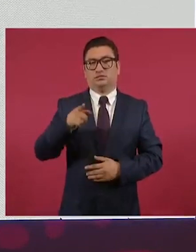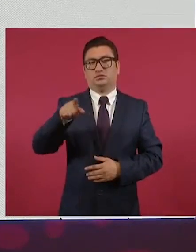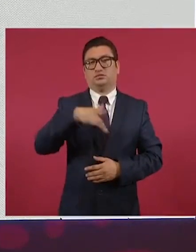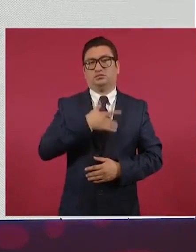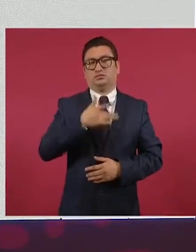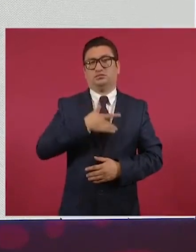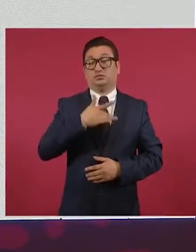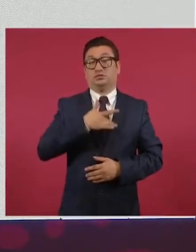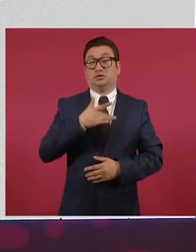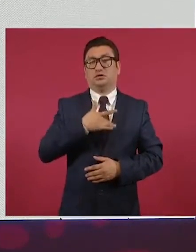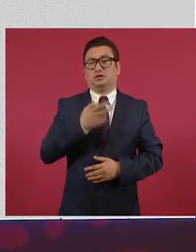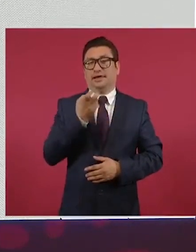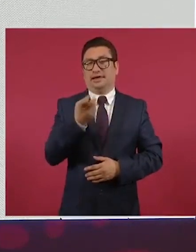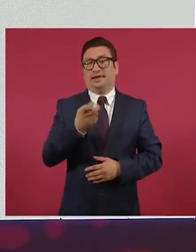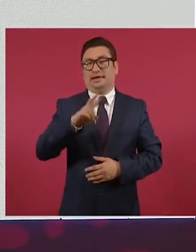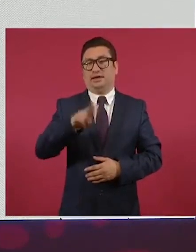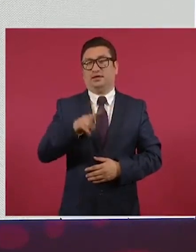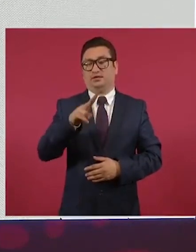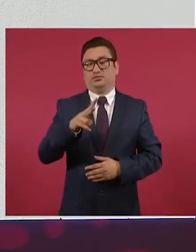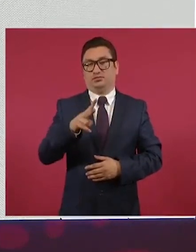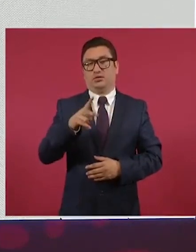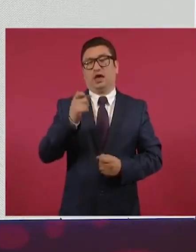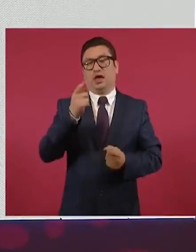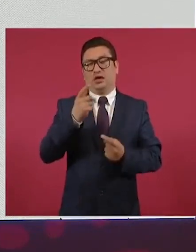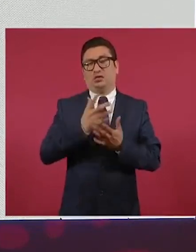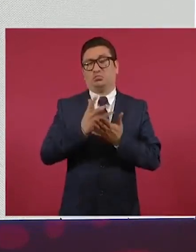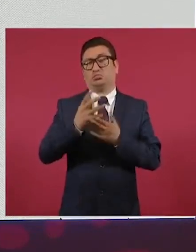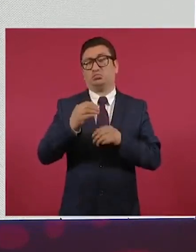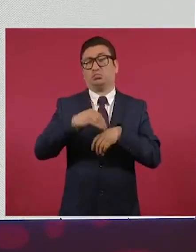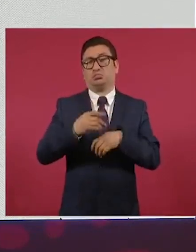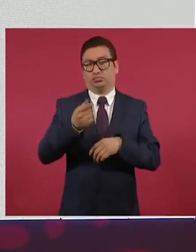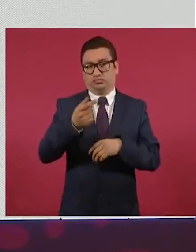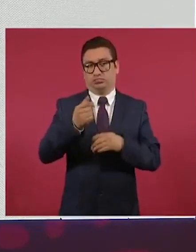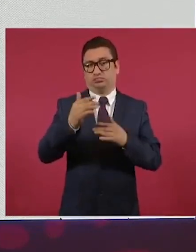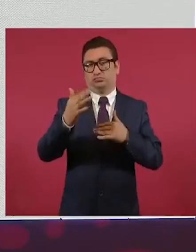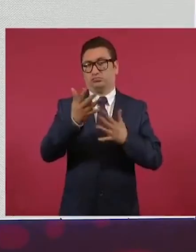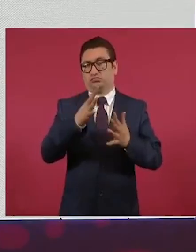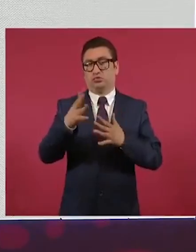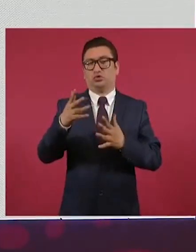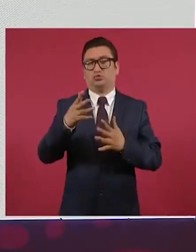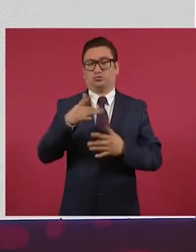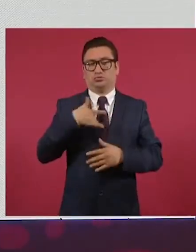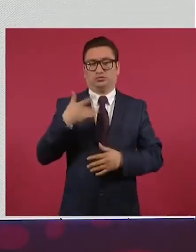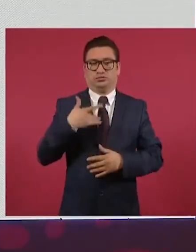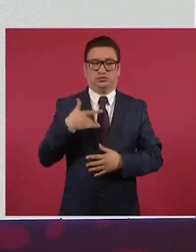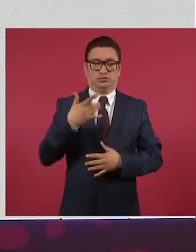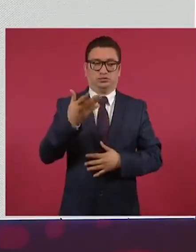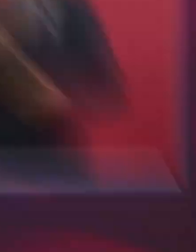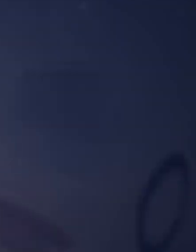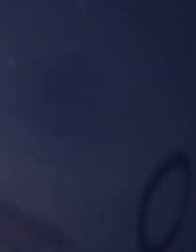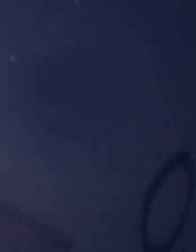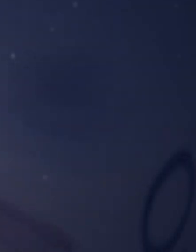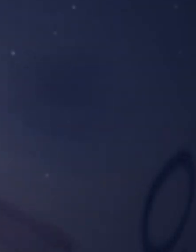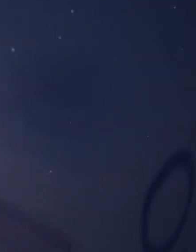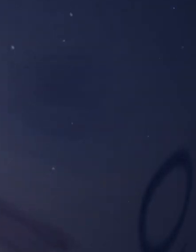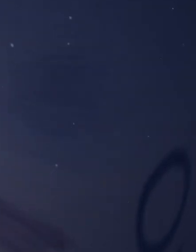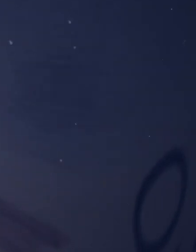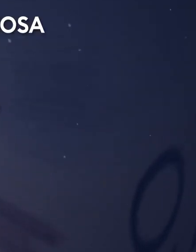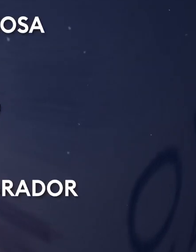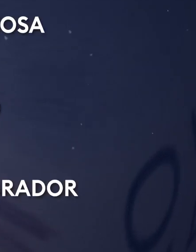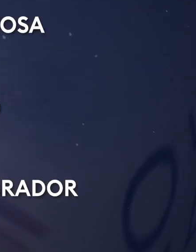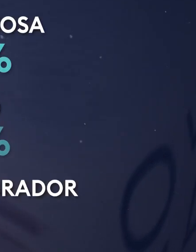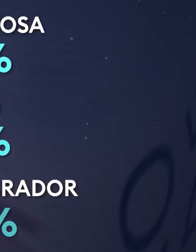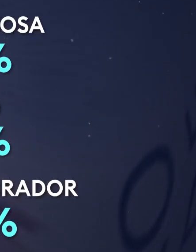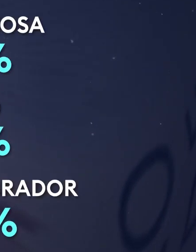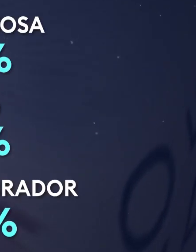realistas, más de la cuenta, y se cubren, pero va a ser menos. Si revisamos los